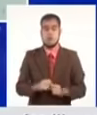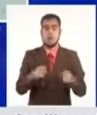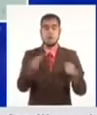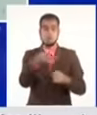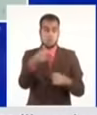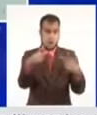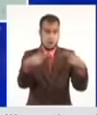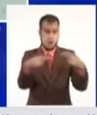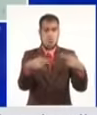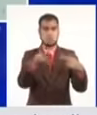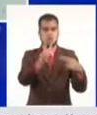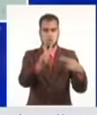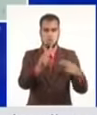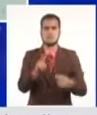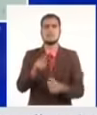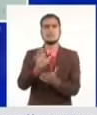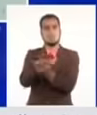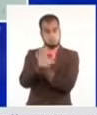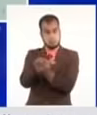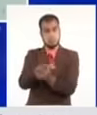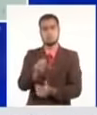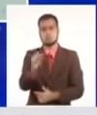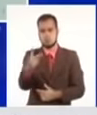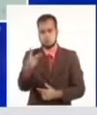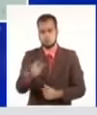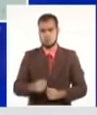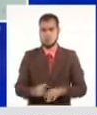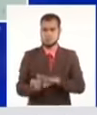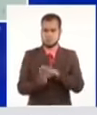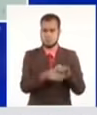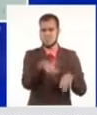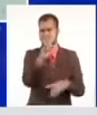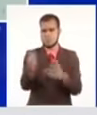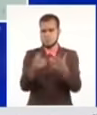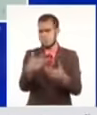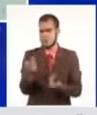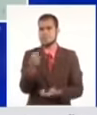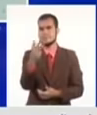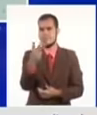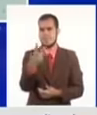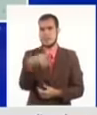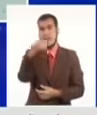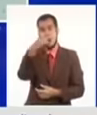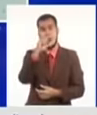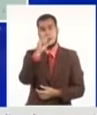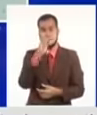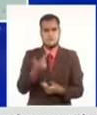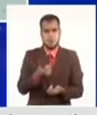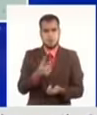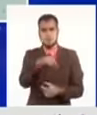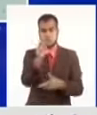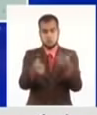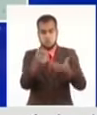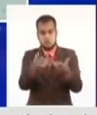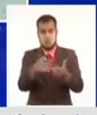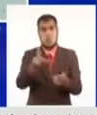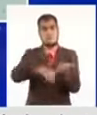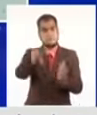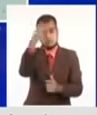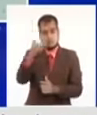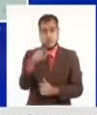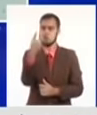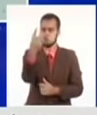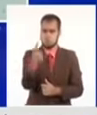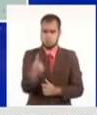de Zapata. Cienfuegos con 3 casos, de Abreu, de Cienfuegos y Palmira, 1 cada uno.